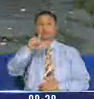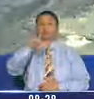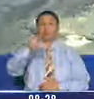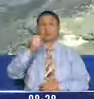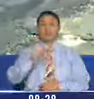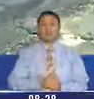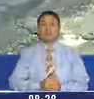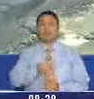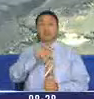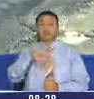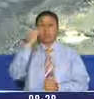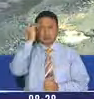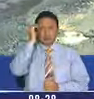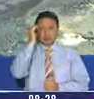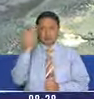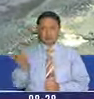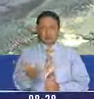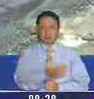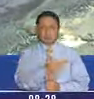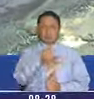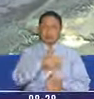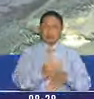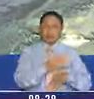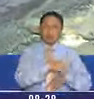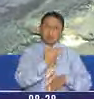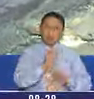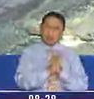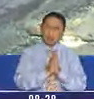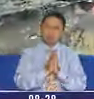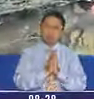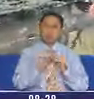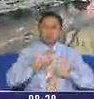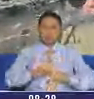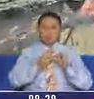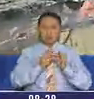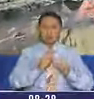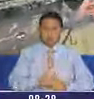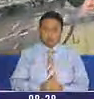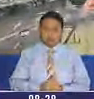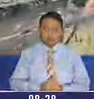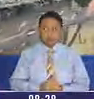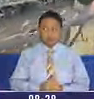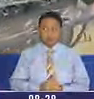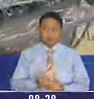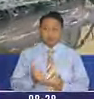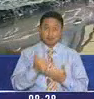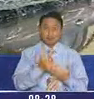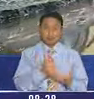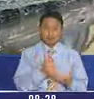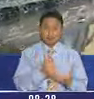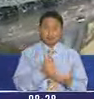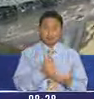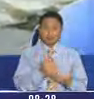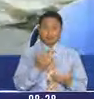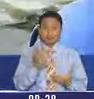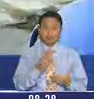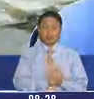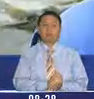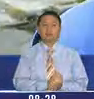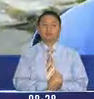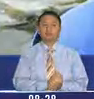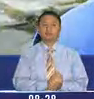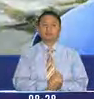vecinos preocupados por esta situación han realizado algunas solicitudes para la reparación, sin ninguna respuesta positiva.